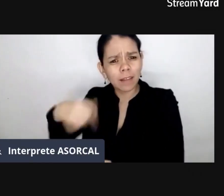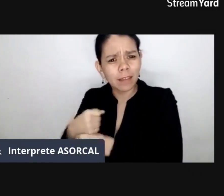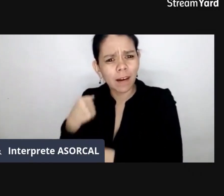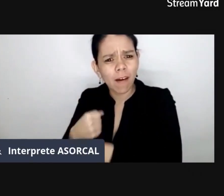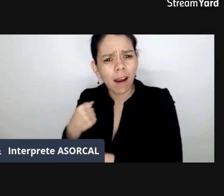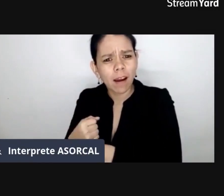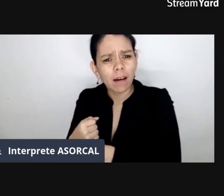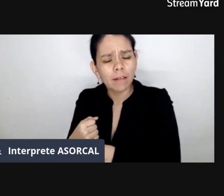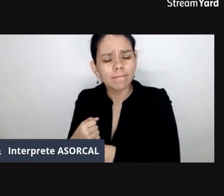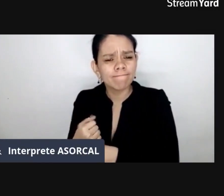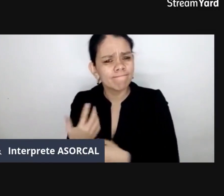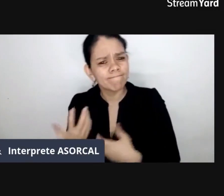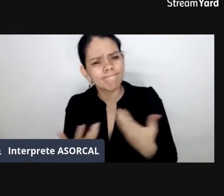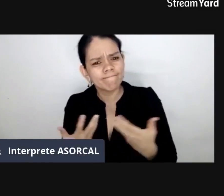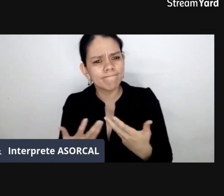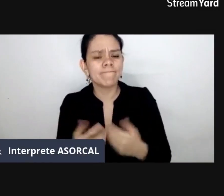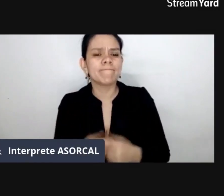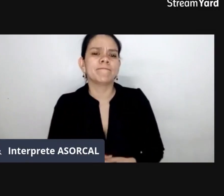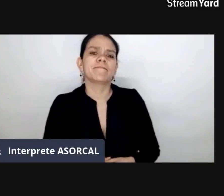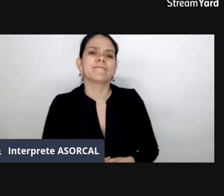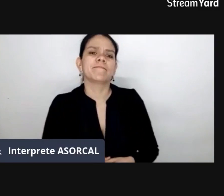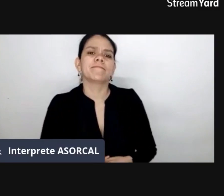para la exportación.